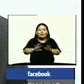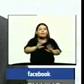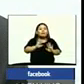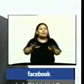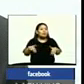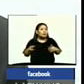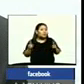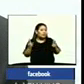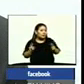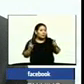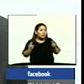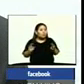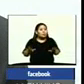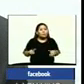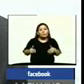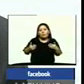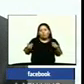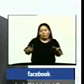¿verdad?